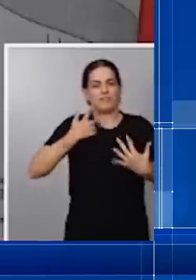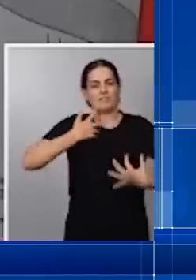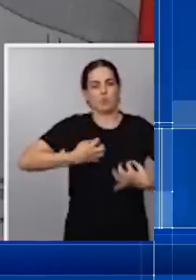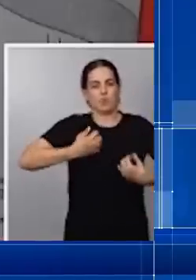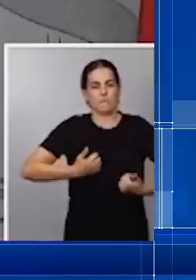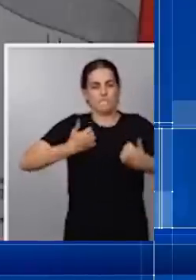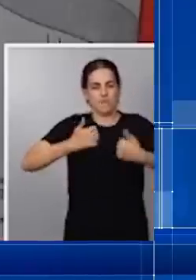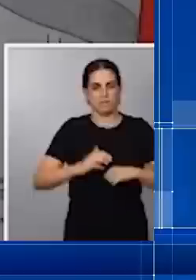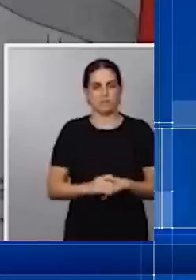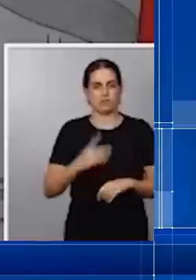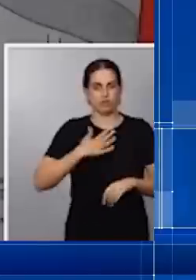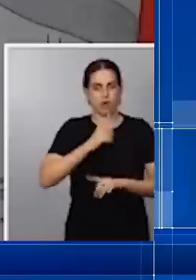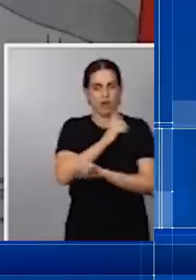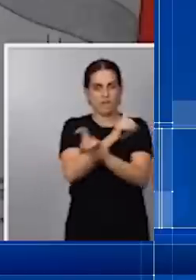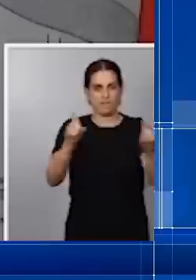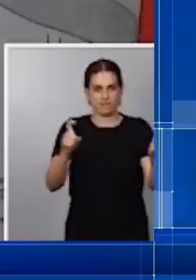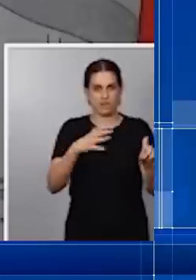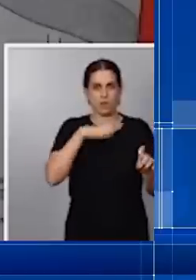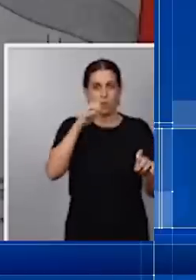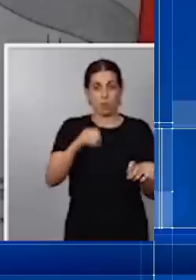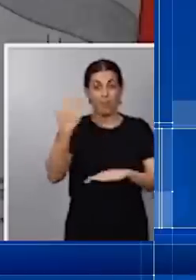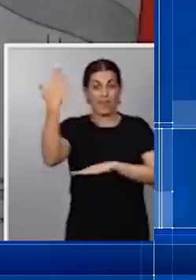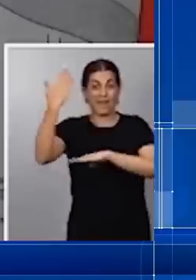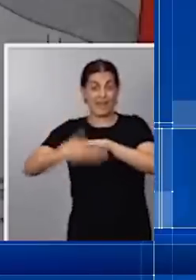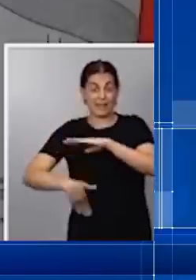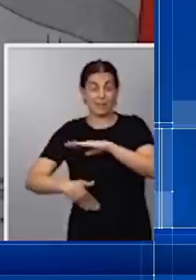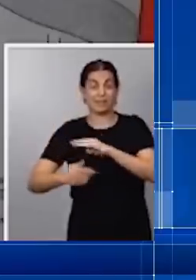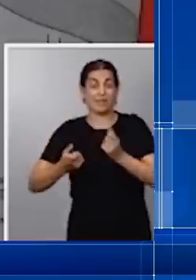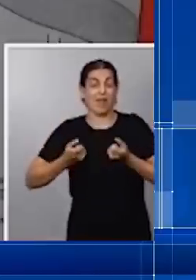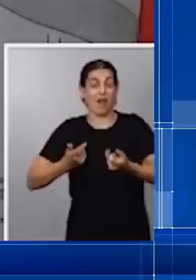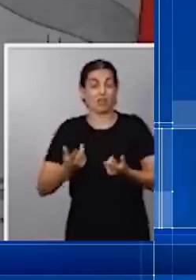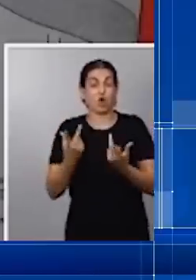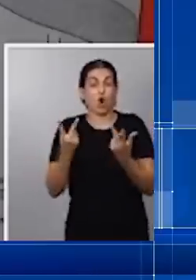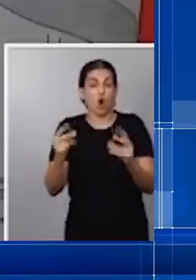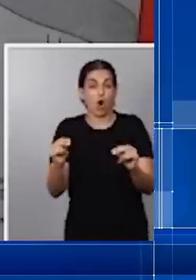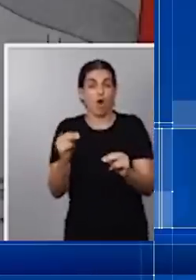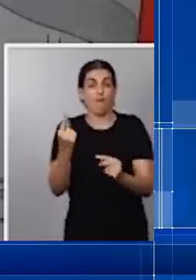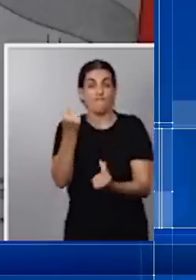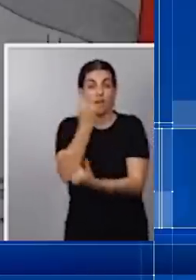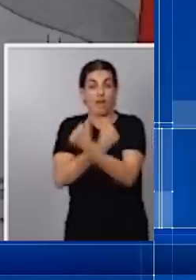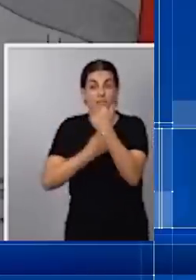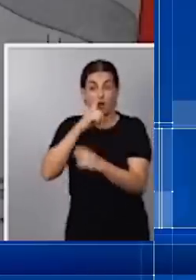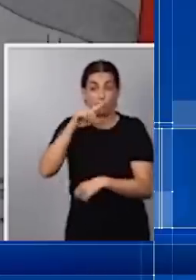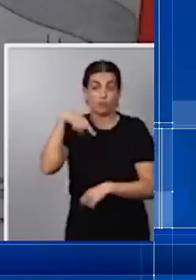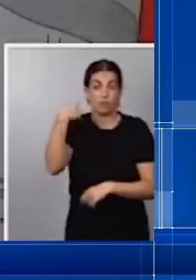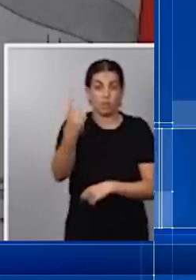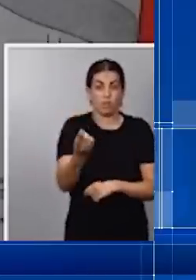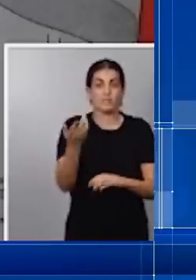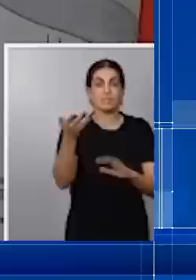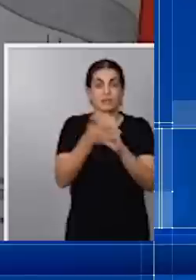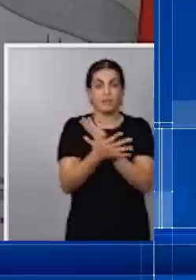límite de gasto no financiero se situará en el próximo año en 198.221